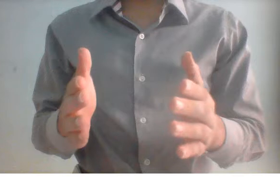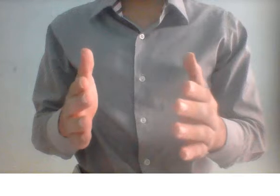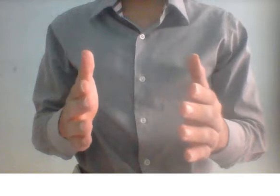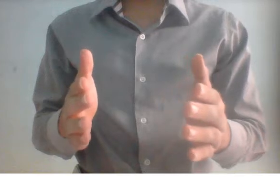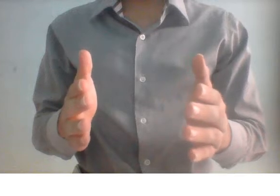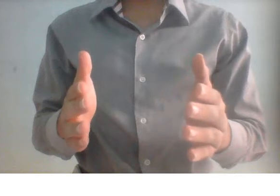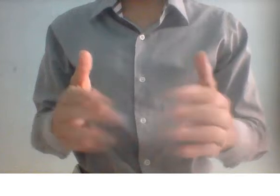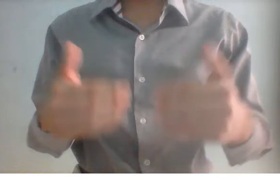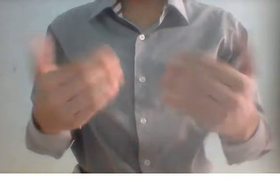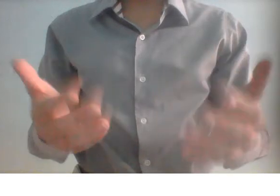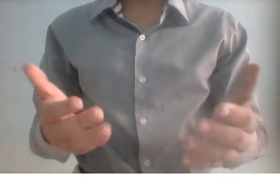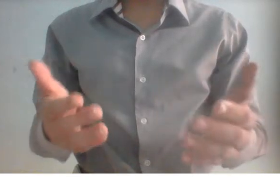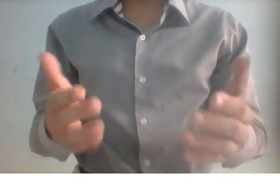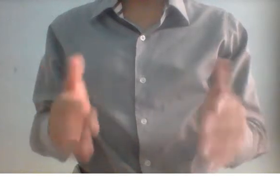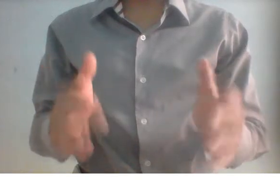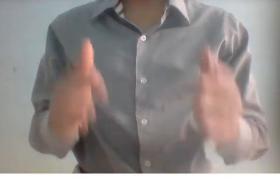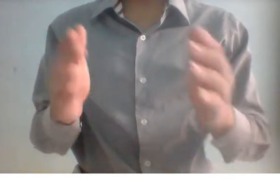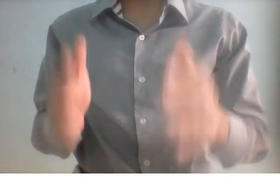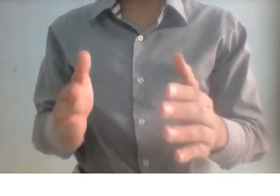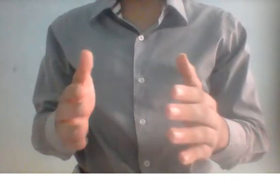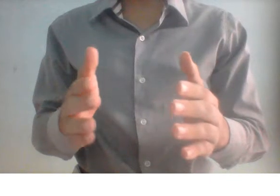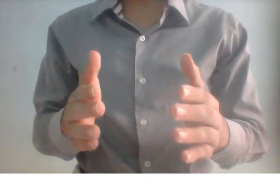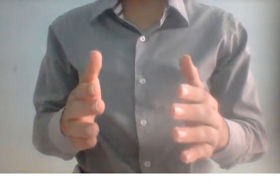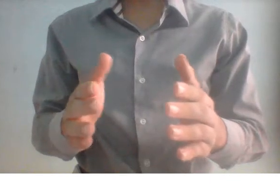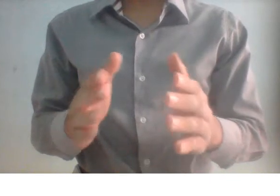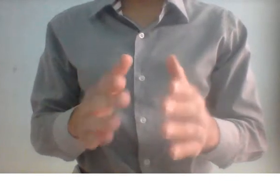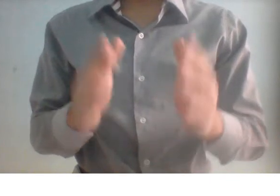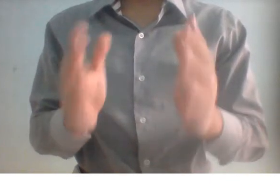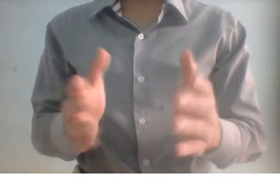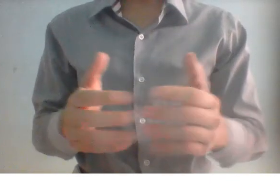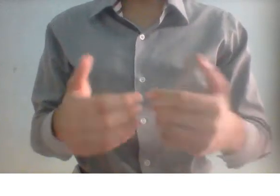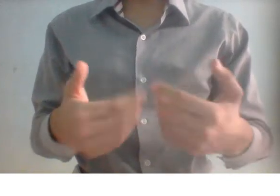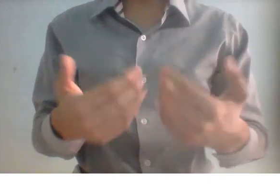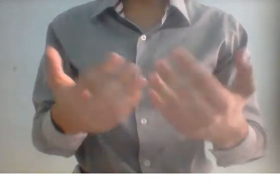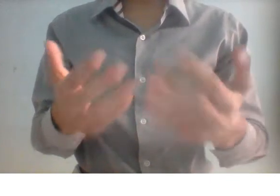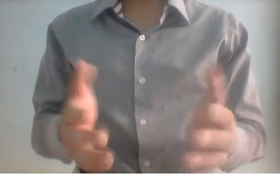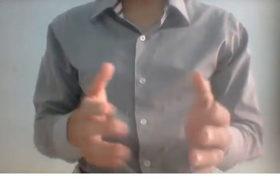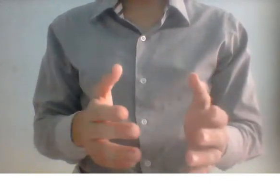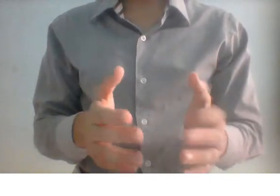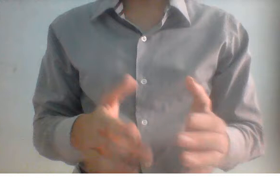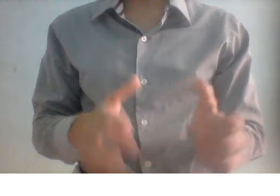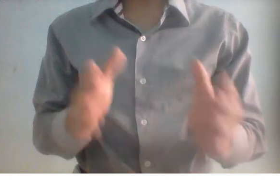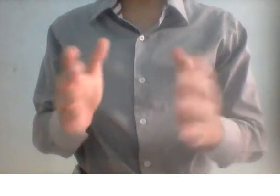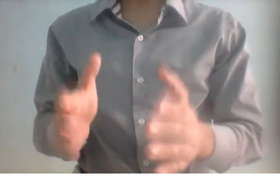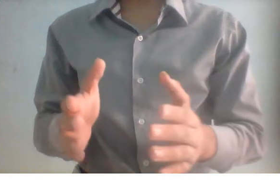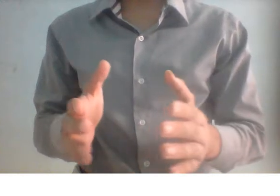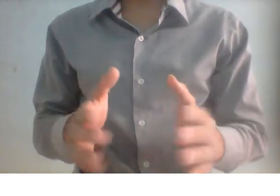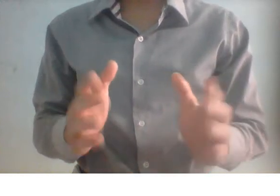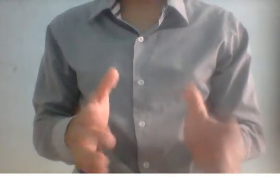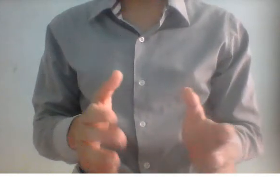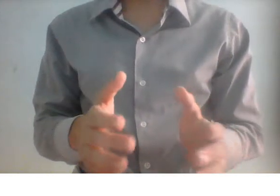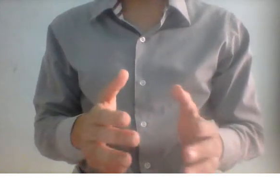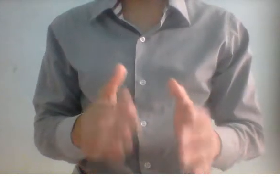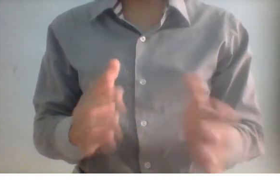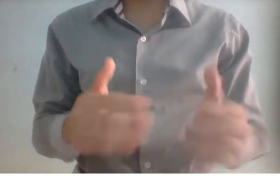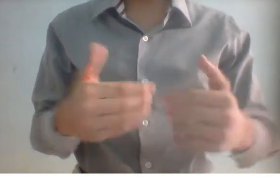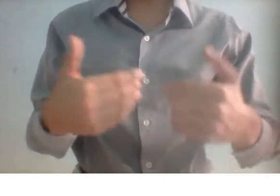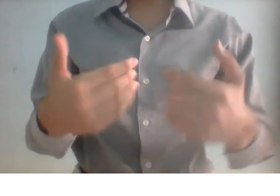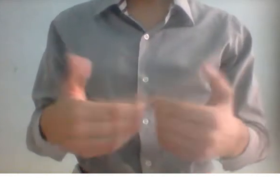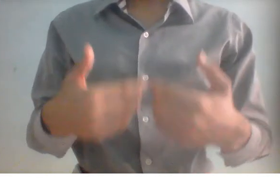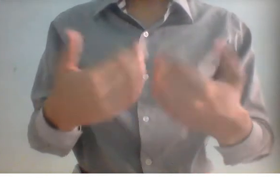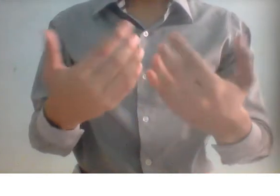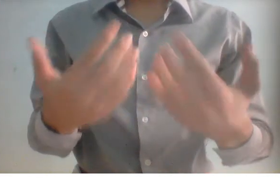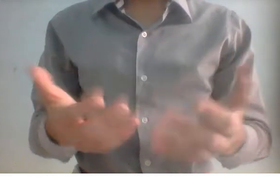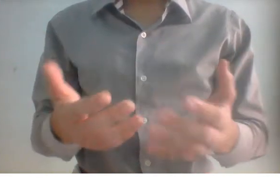eran regularmente los que gobernaban ahí o que eran dueños de ellas, eran personas que a lo mejor tenían ciertas relaciones con políticos o personas importantes